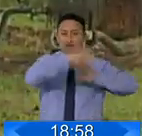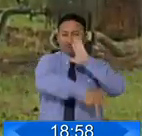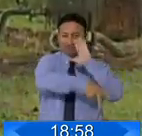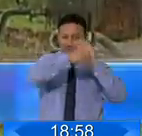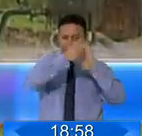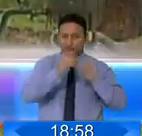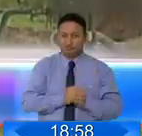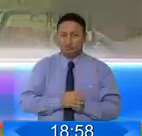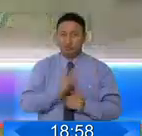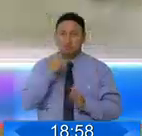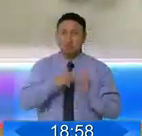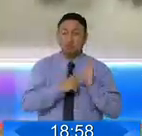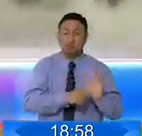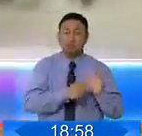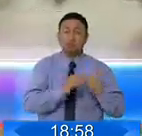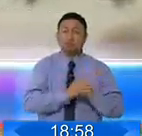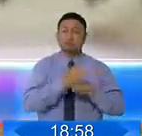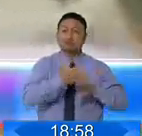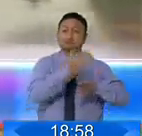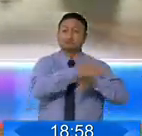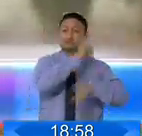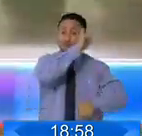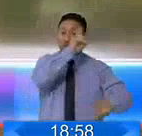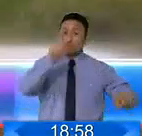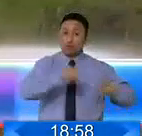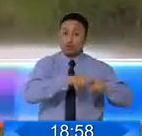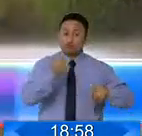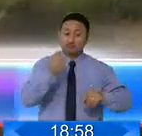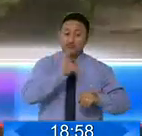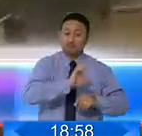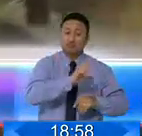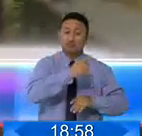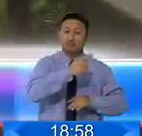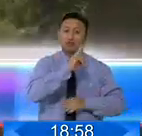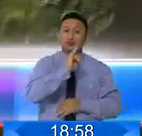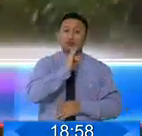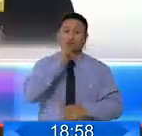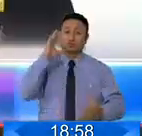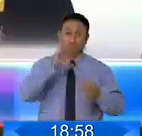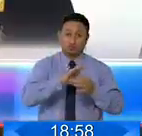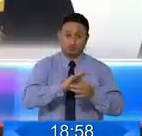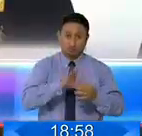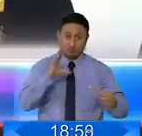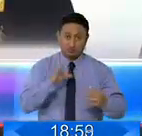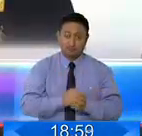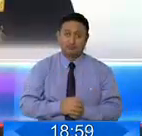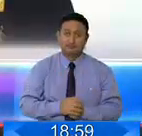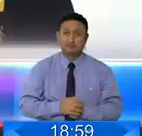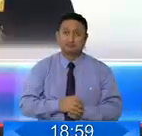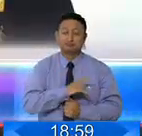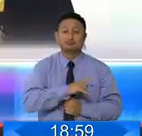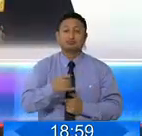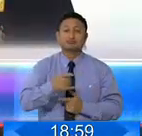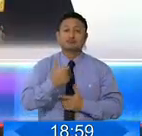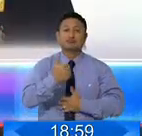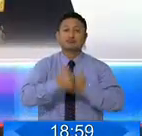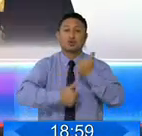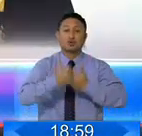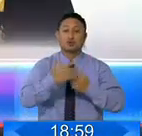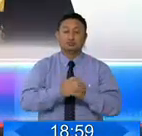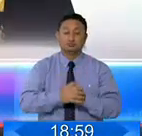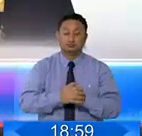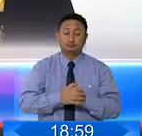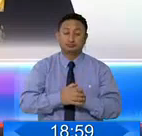Entre estas, el haber violado el acuerdo bilateral de inversiones entre Ecuador y Estados Unidos. Lo declara el tribunal y eso hace que el Ecuador